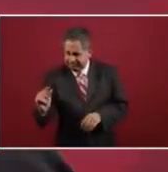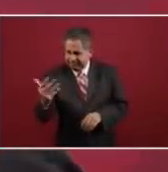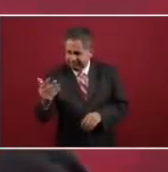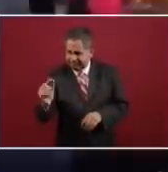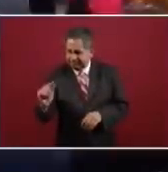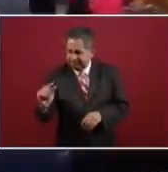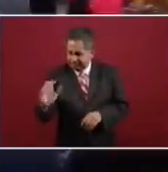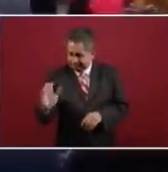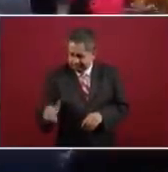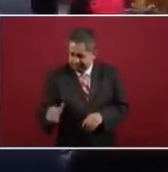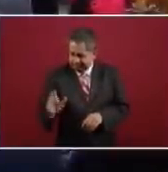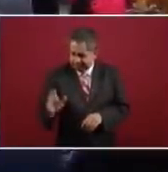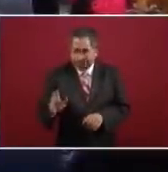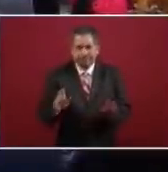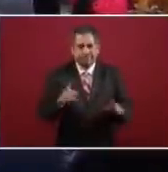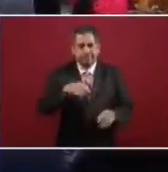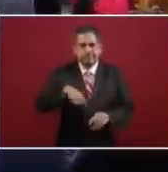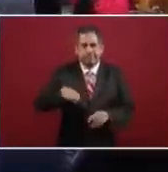No he terminado. Y lo